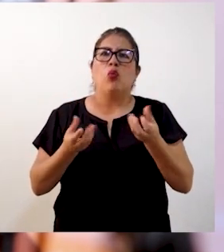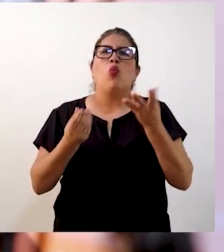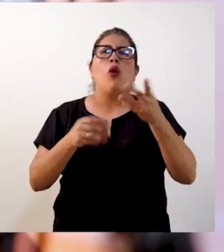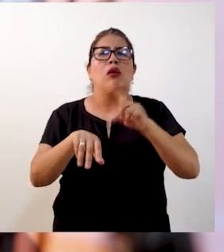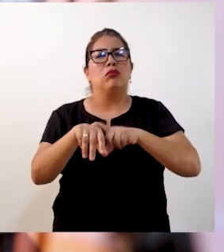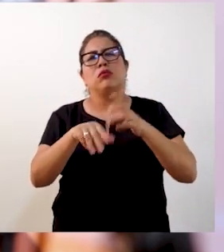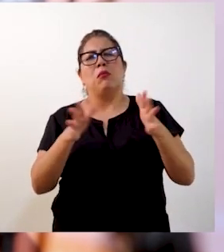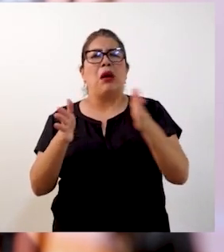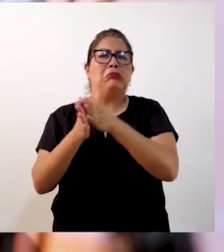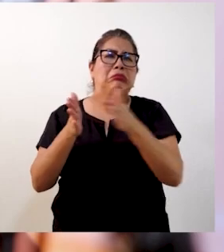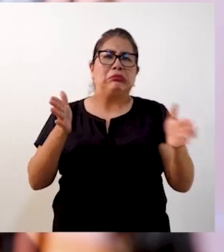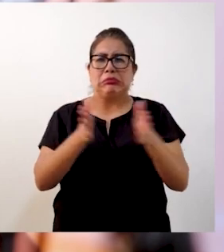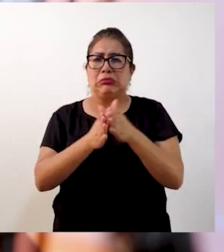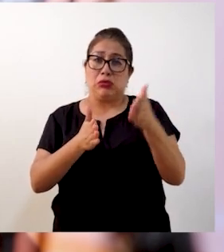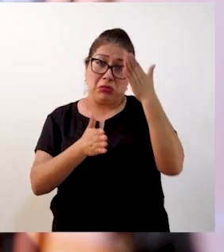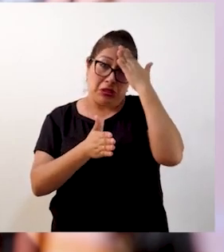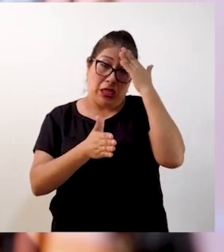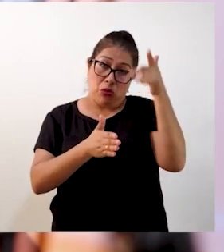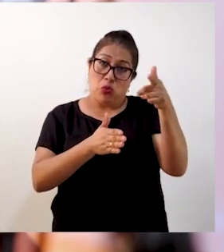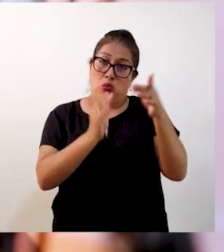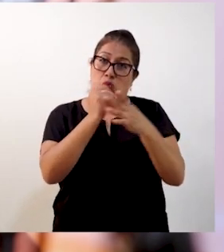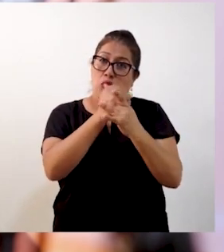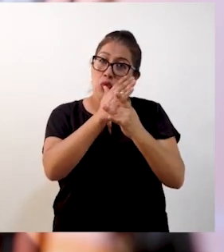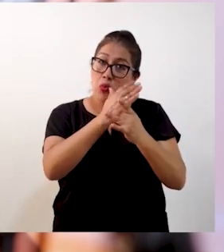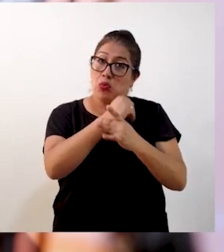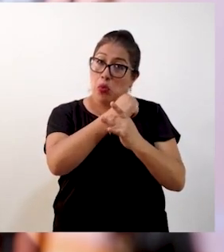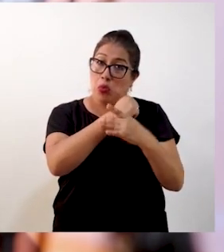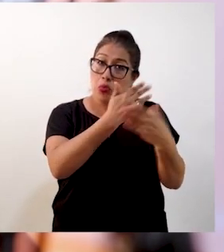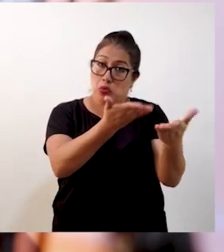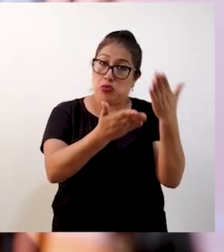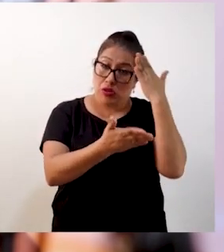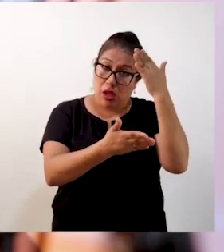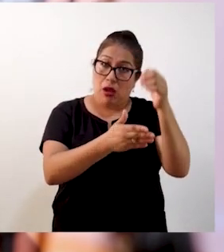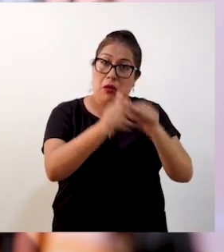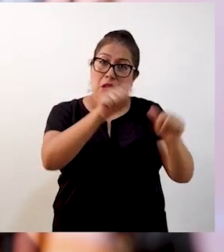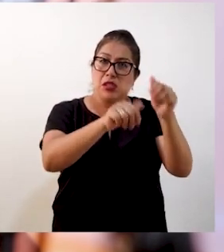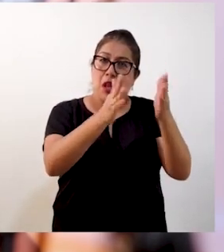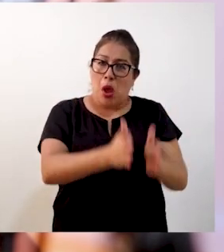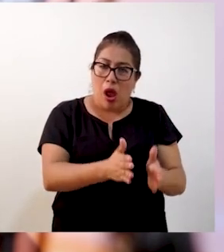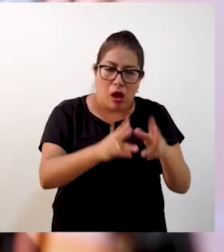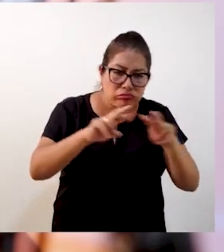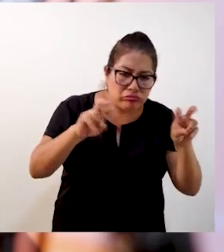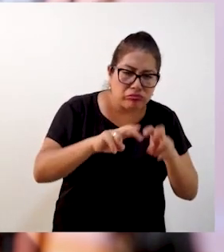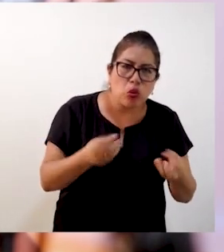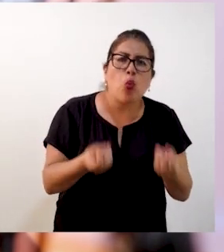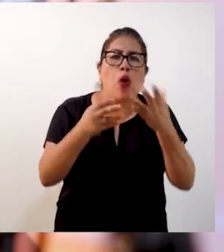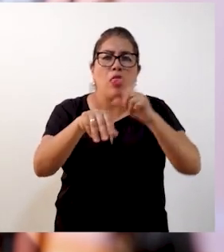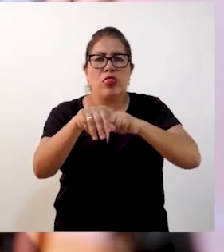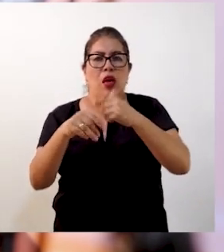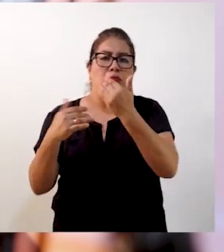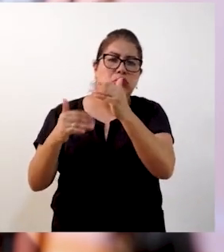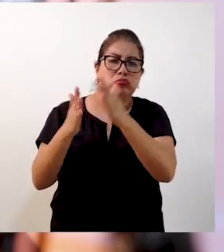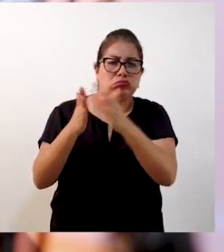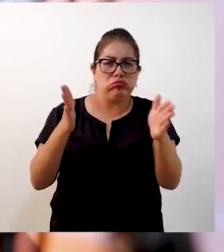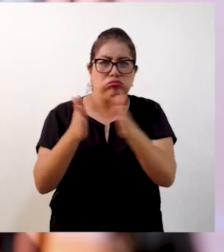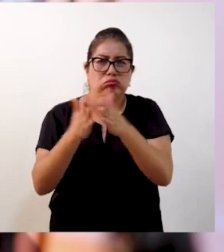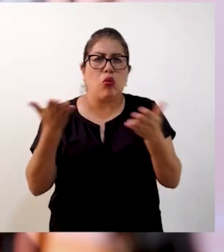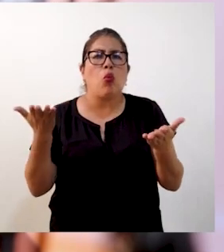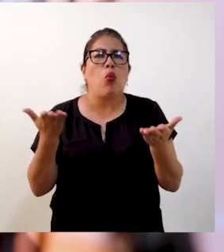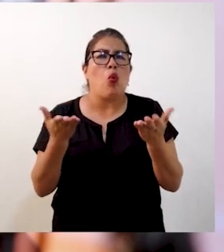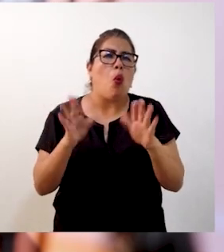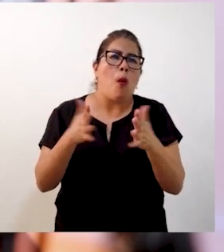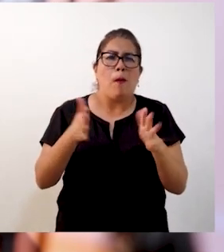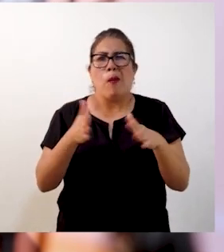la ciencia tiene conocimiento desde que empieza la enfermedad, cómo va avanzando, o es algo muy